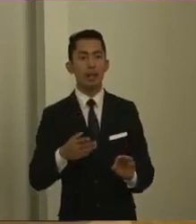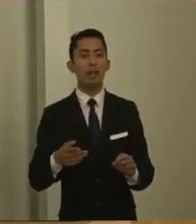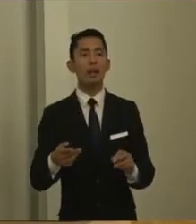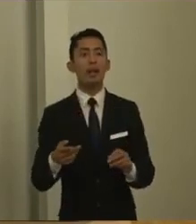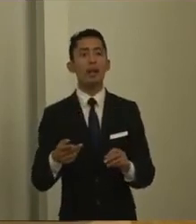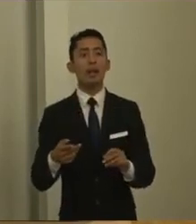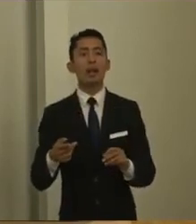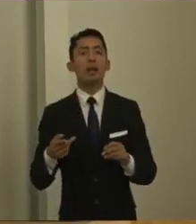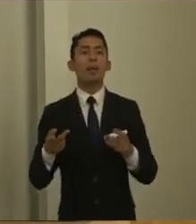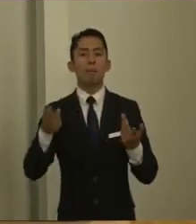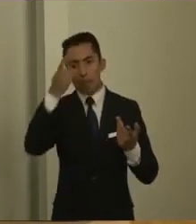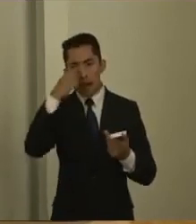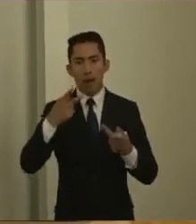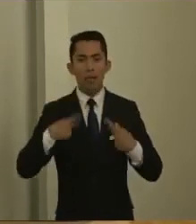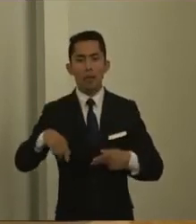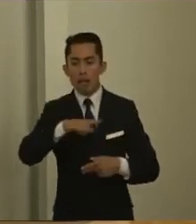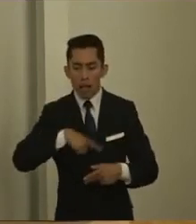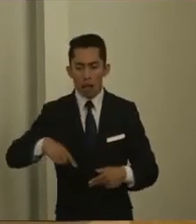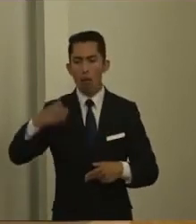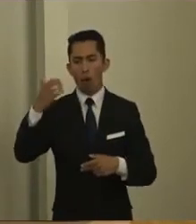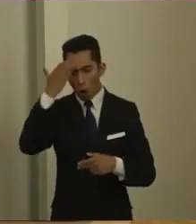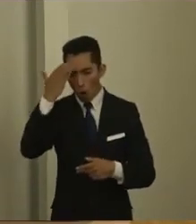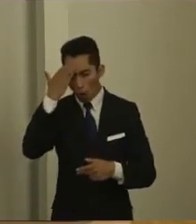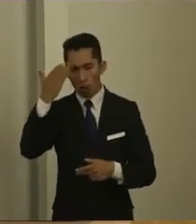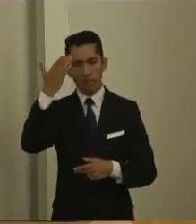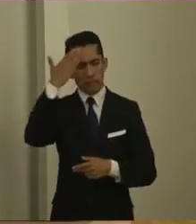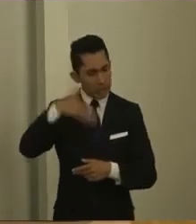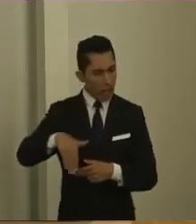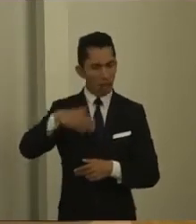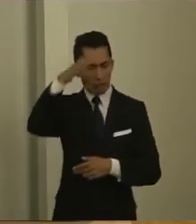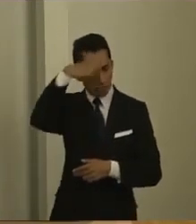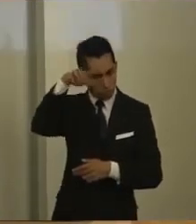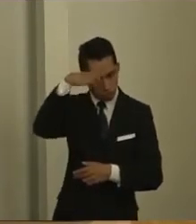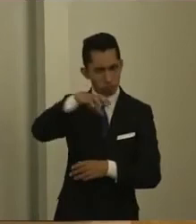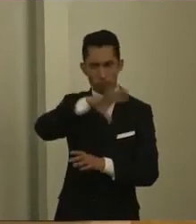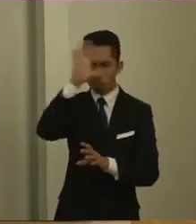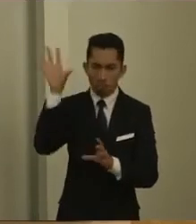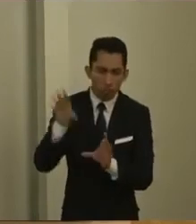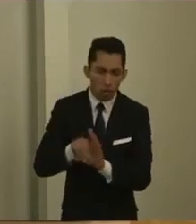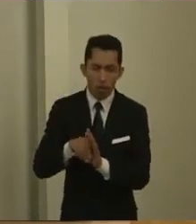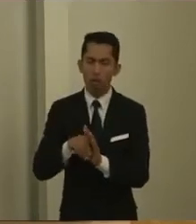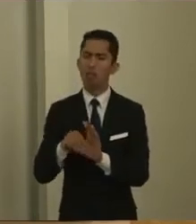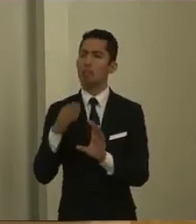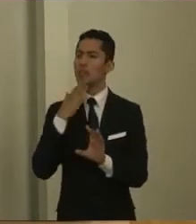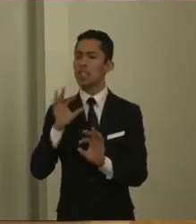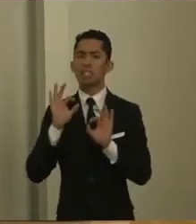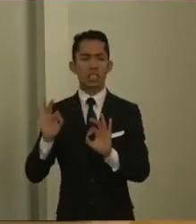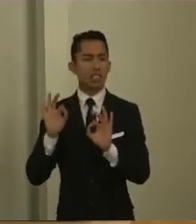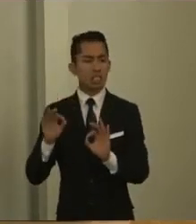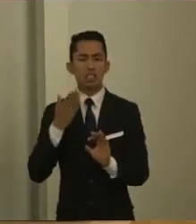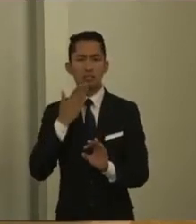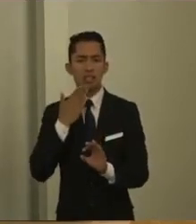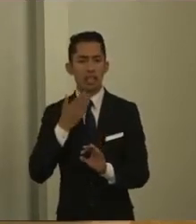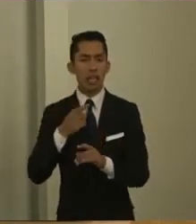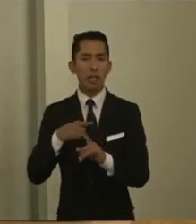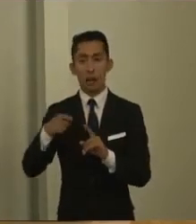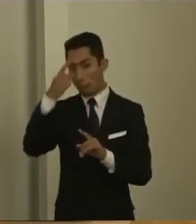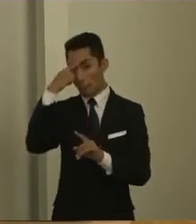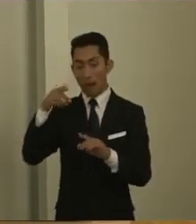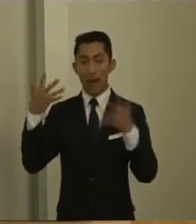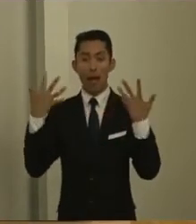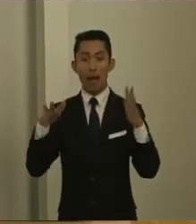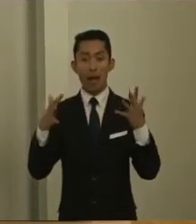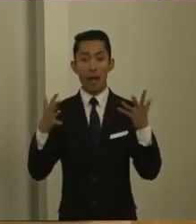expertise por sus conocimientos por el legado que nos dejó tenemos ese aplauso en memoria